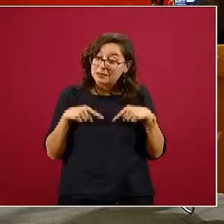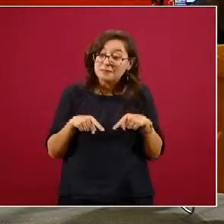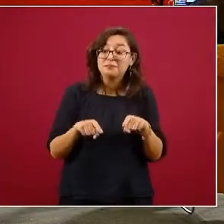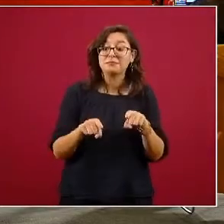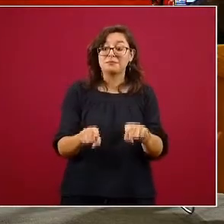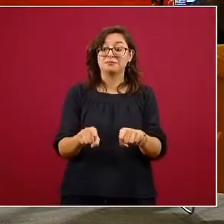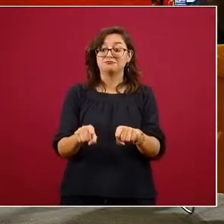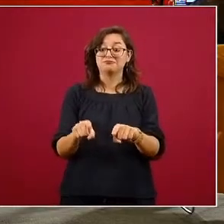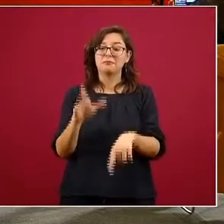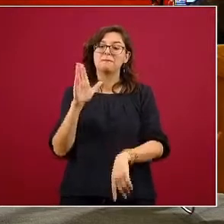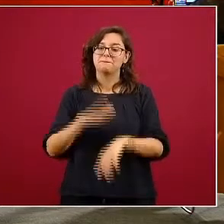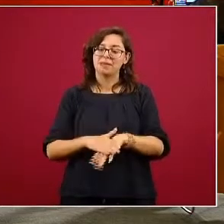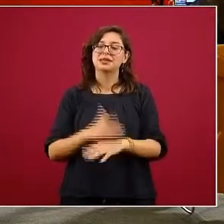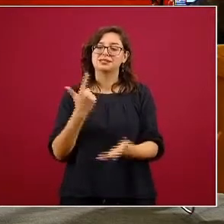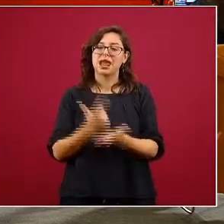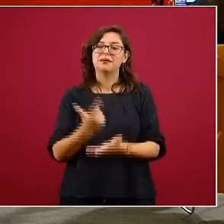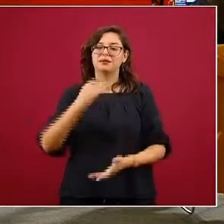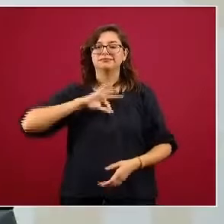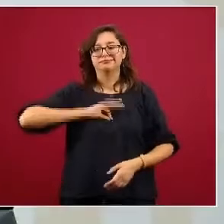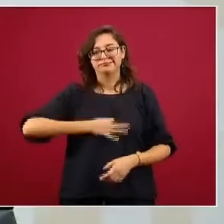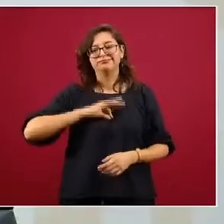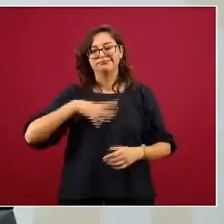tenemos un mayor riesgo de un rebrote.